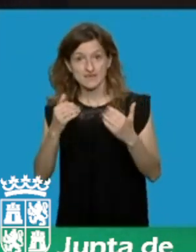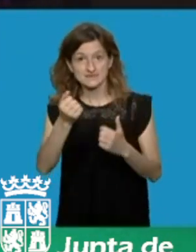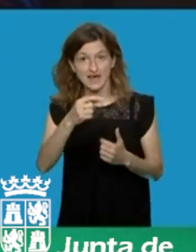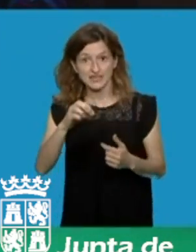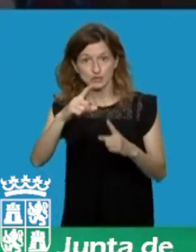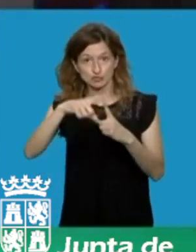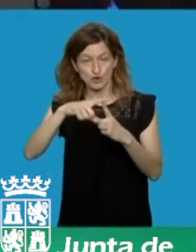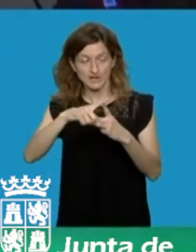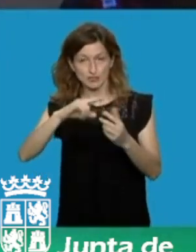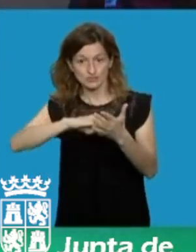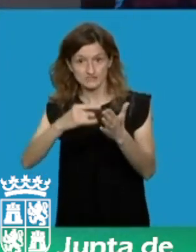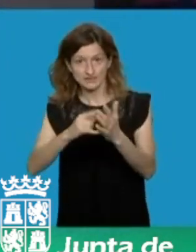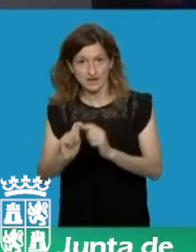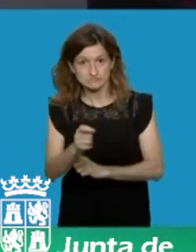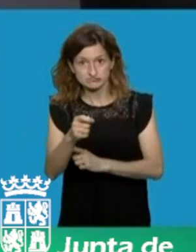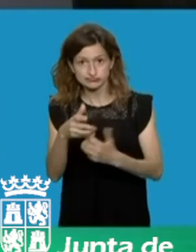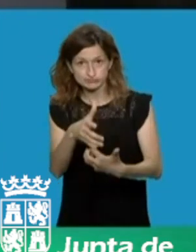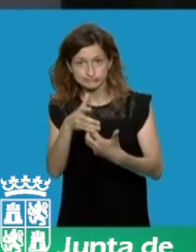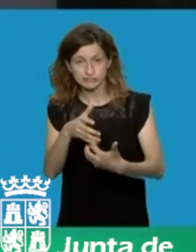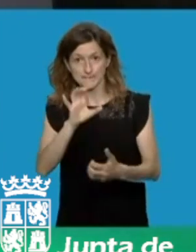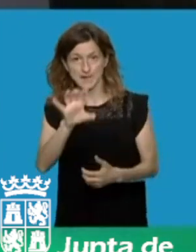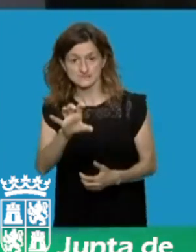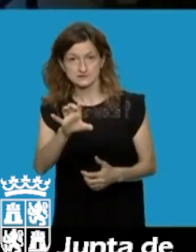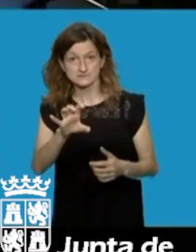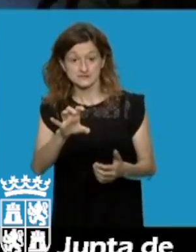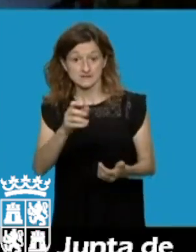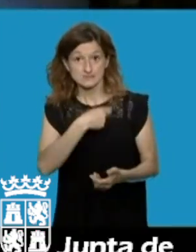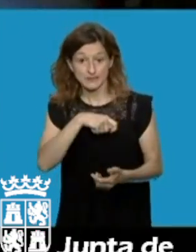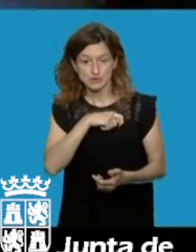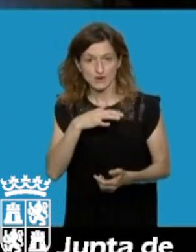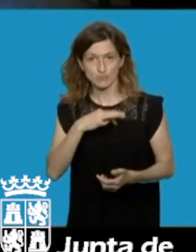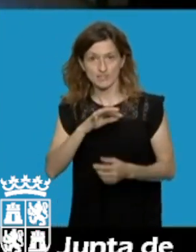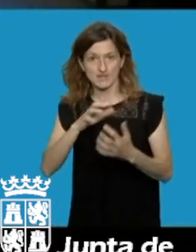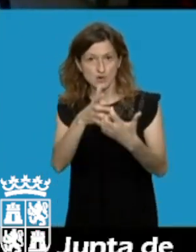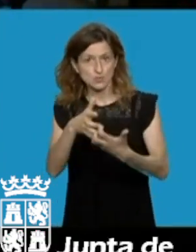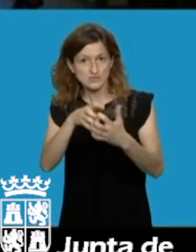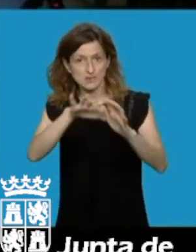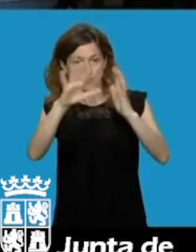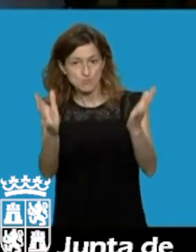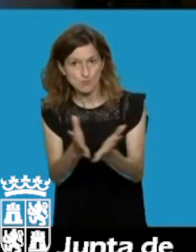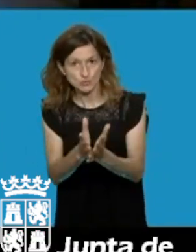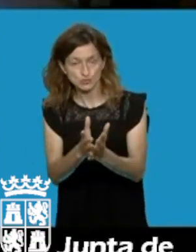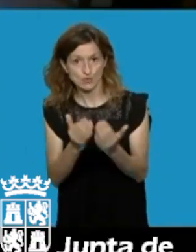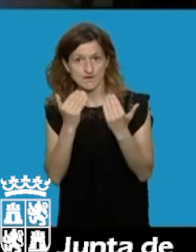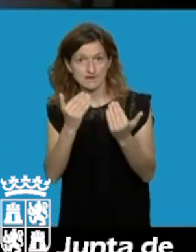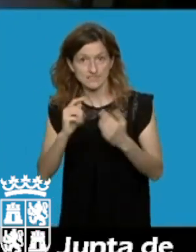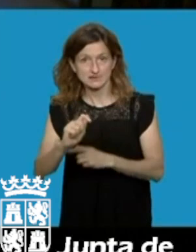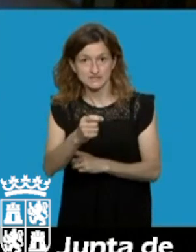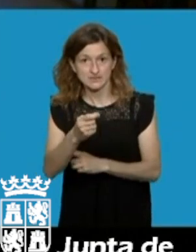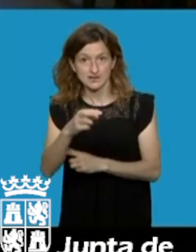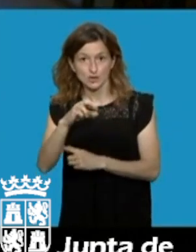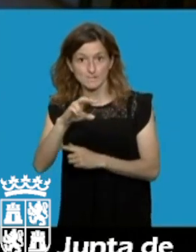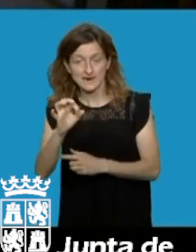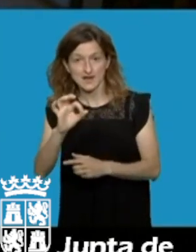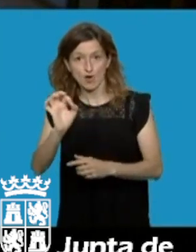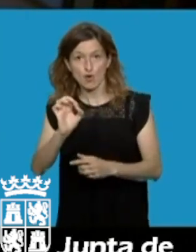Toledo, las técnicas de combate desarrolladas en nuestro país permitieron a los españoles luchar por todo el mundo armados con su espada ropera y su daga de